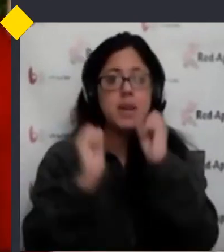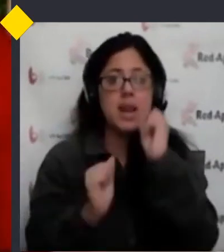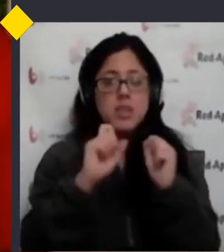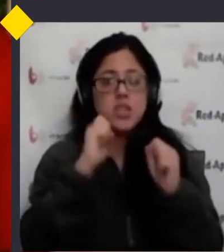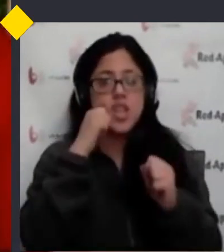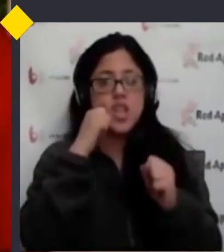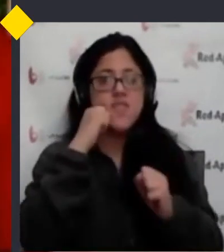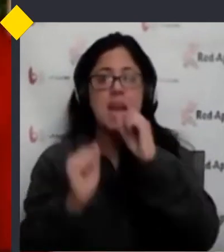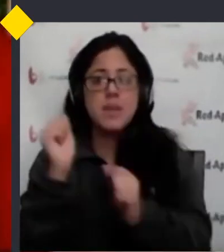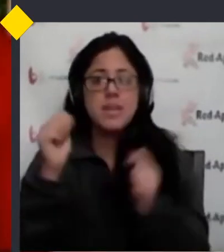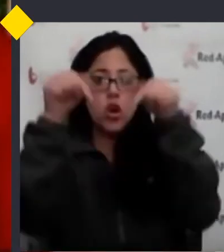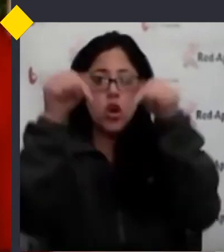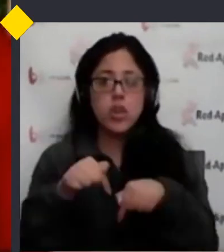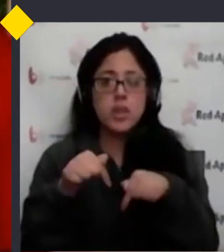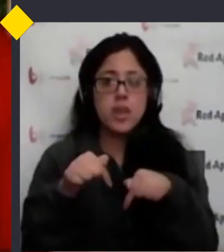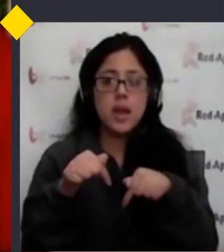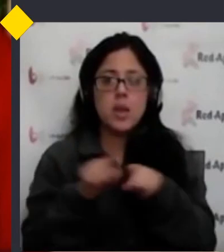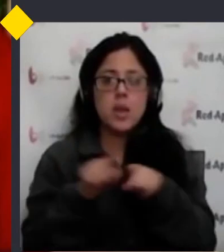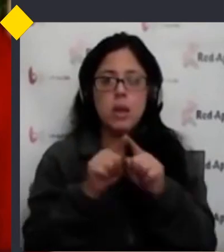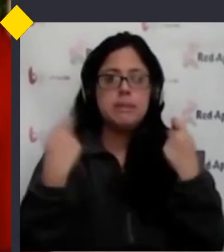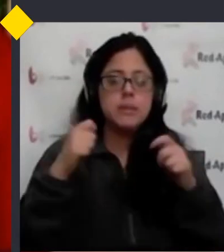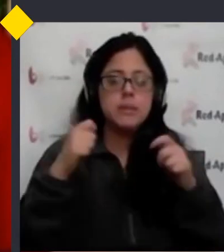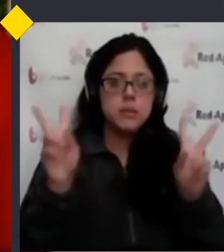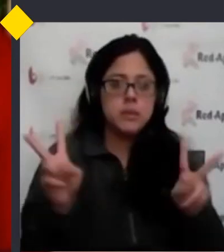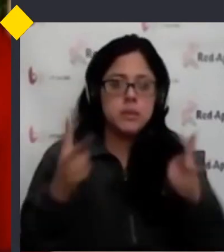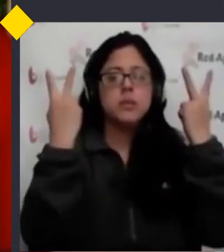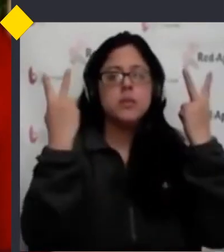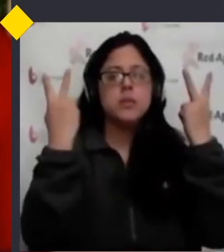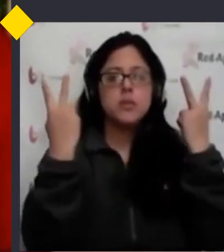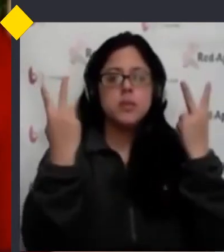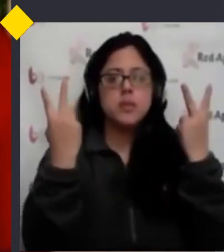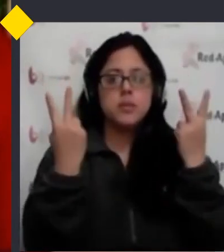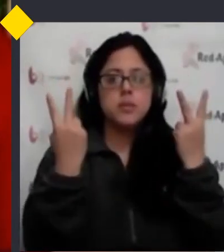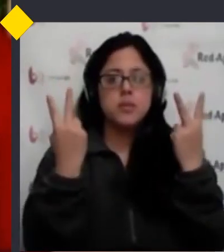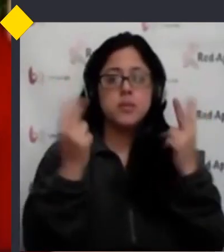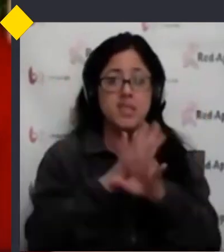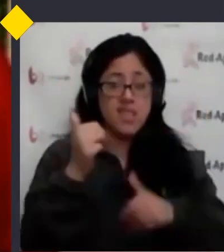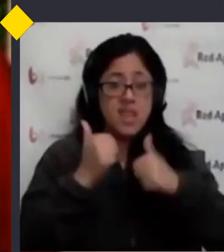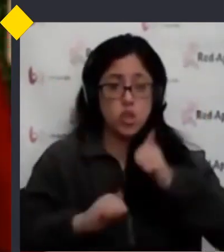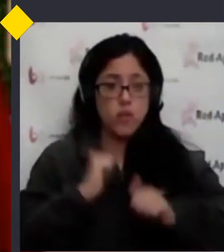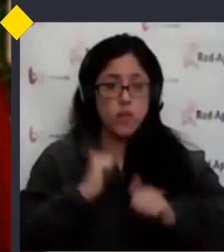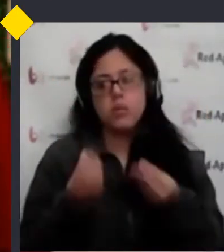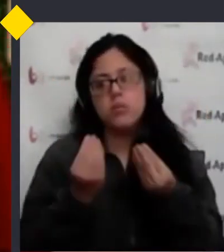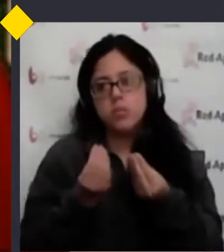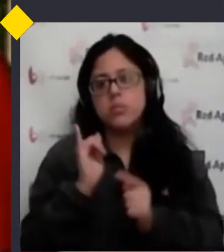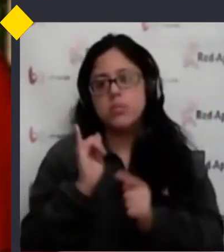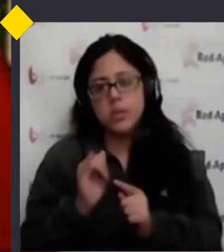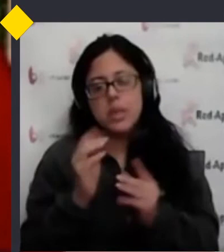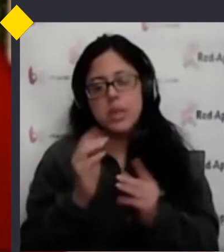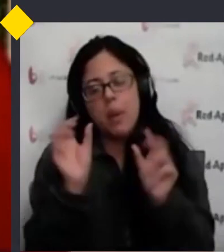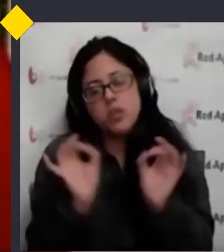hoy en modo sobrevivencia. Y todos sabemos eso, ¿cierto? No hay nadie que no esté sufriendo, bueno, quizás algunas pocas afortunadas sí.